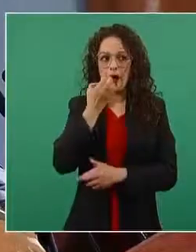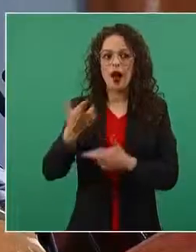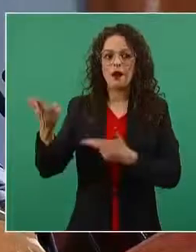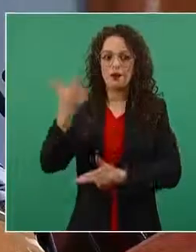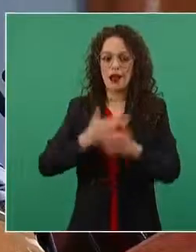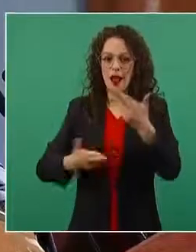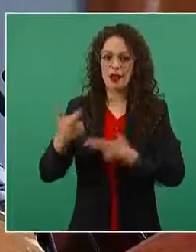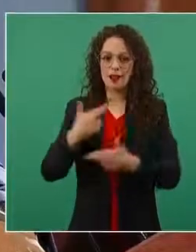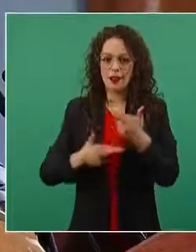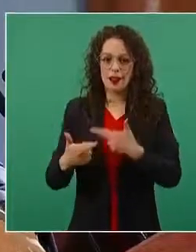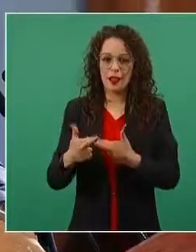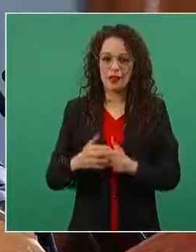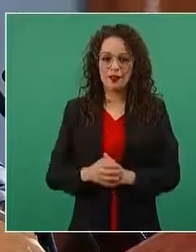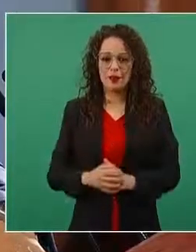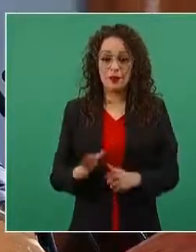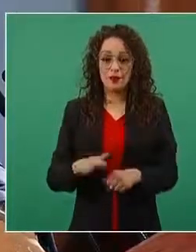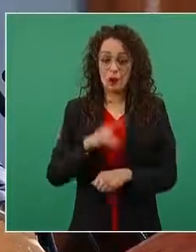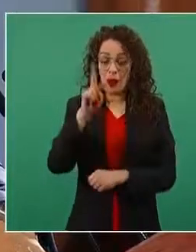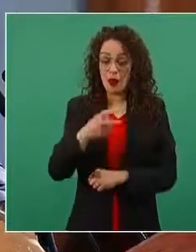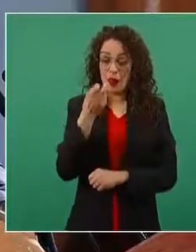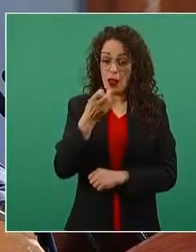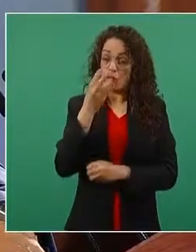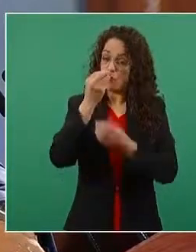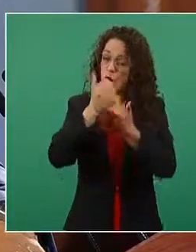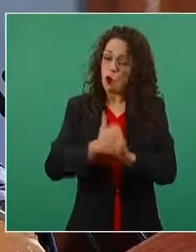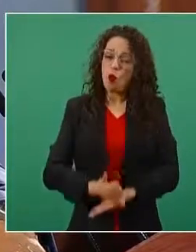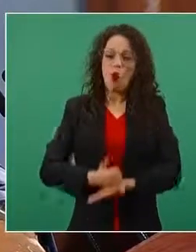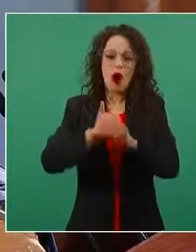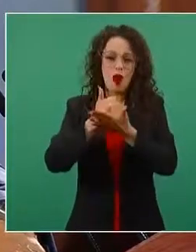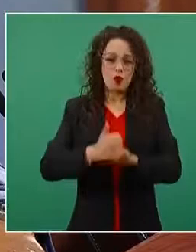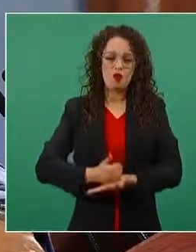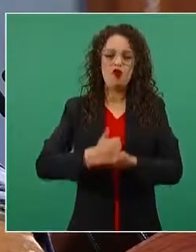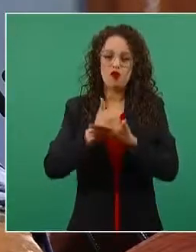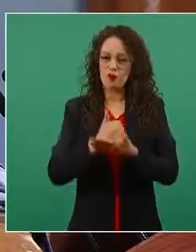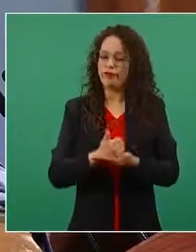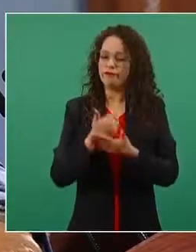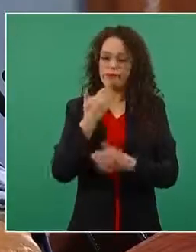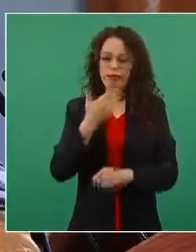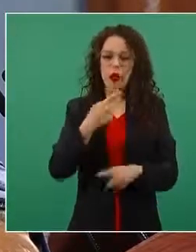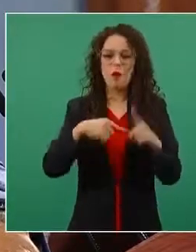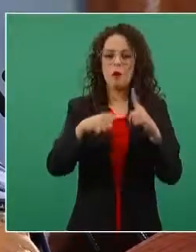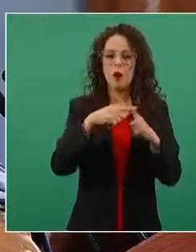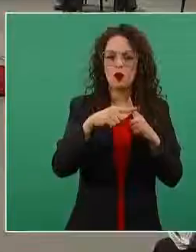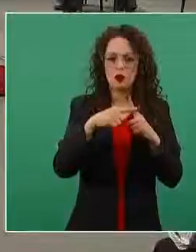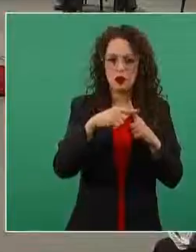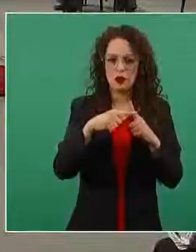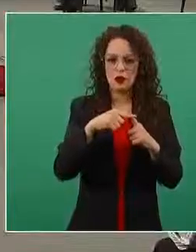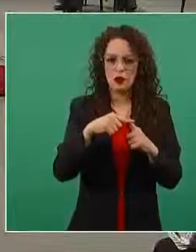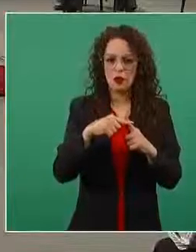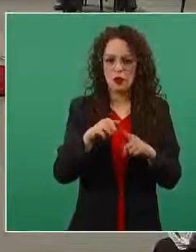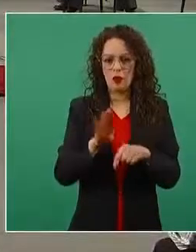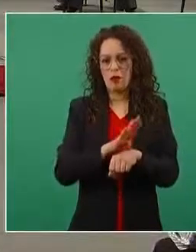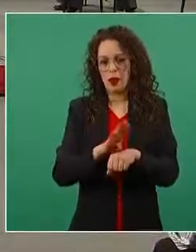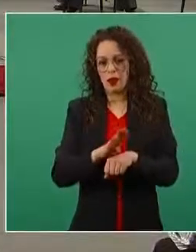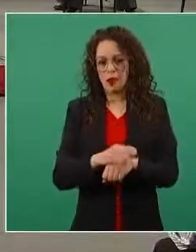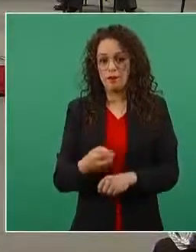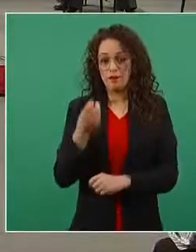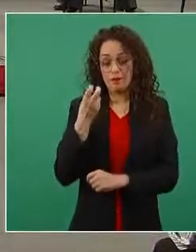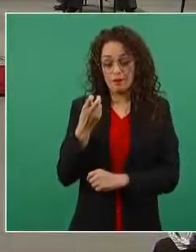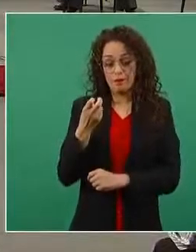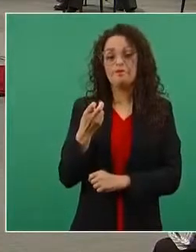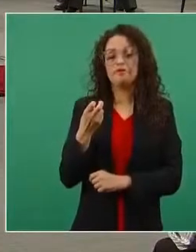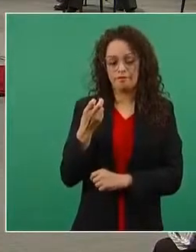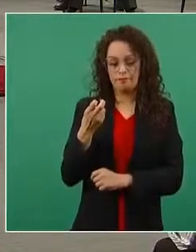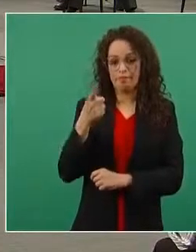presenciales, porque esto ayuda mucho. Entonces, Quirino, escuchamos